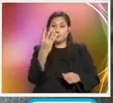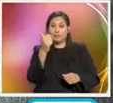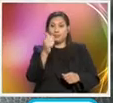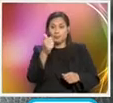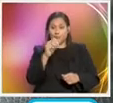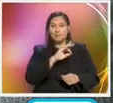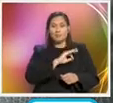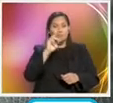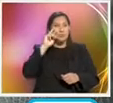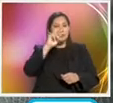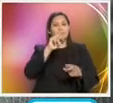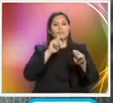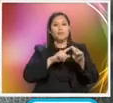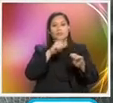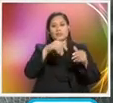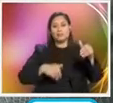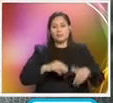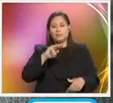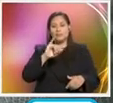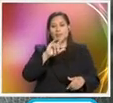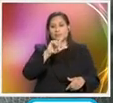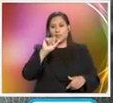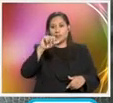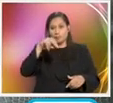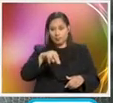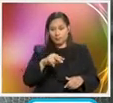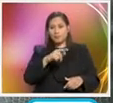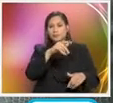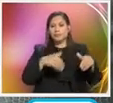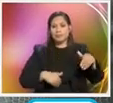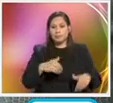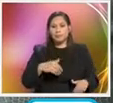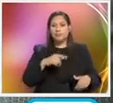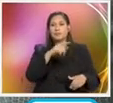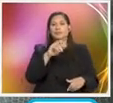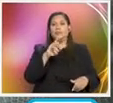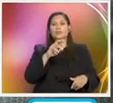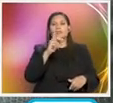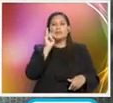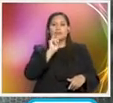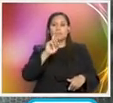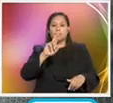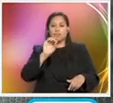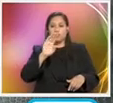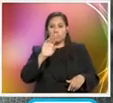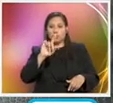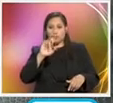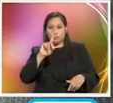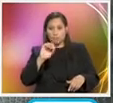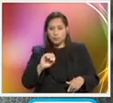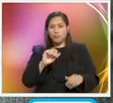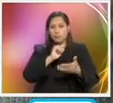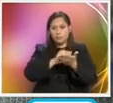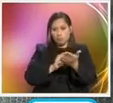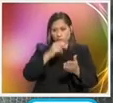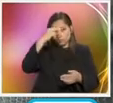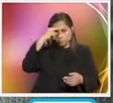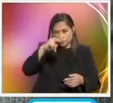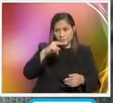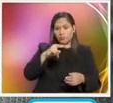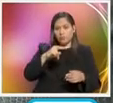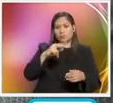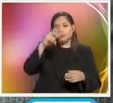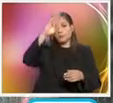agosto nos pueden ver en el Teatro Milán. Es una obra de Reynolds Robledo, que es un autor mexicano muy joven de